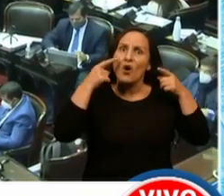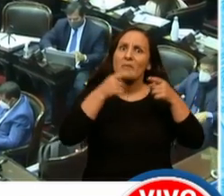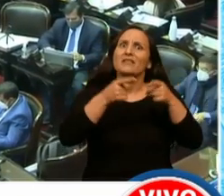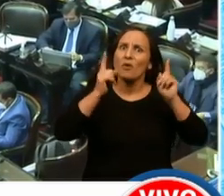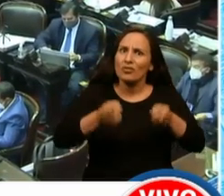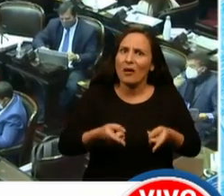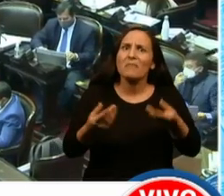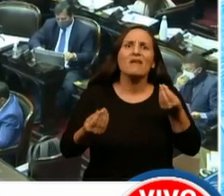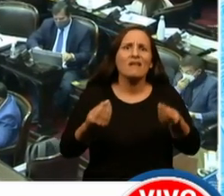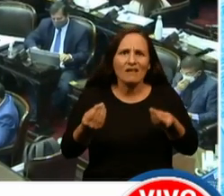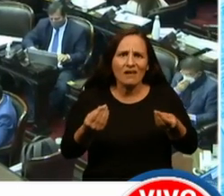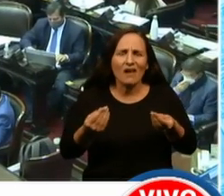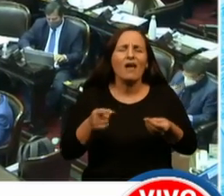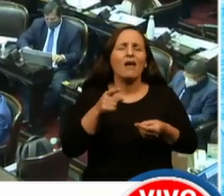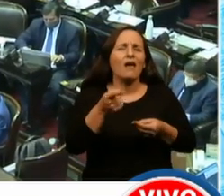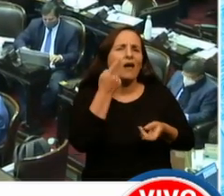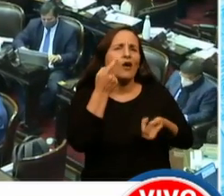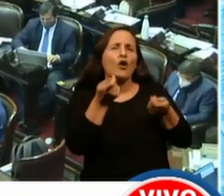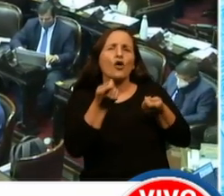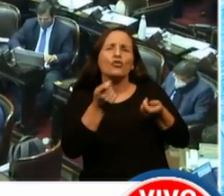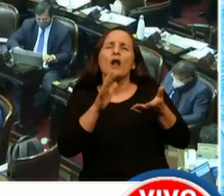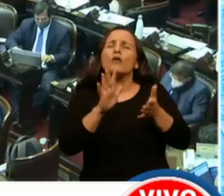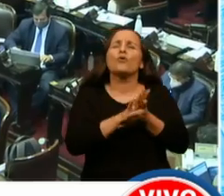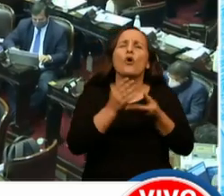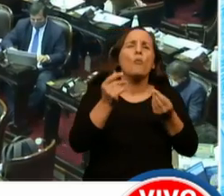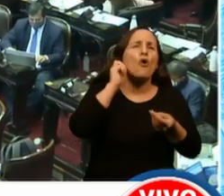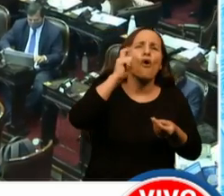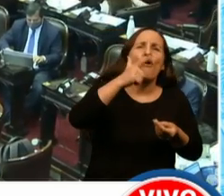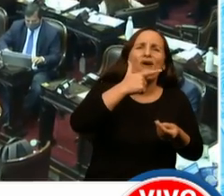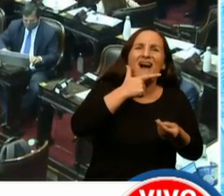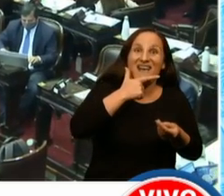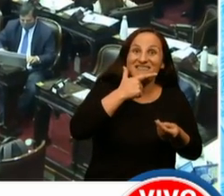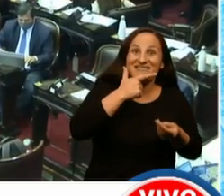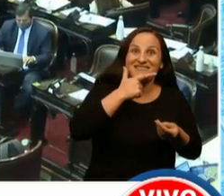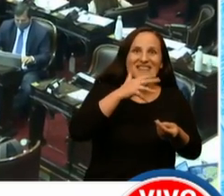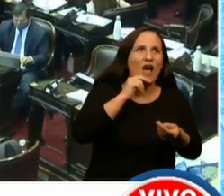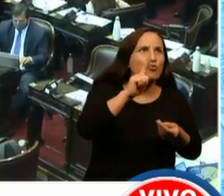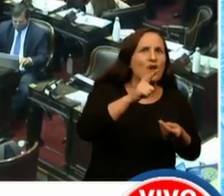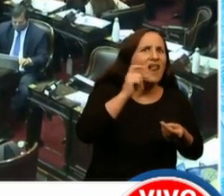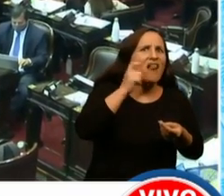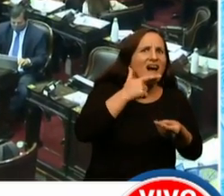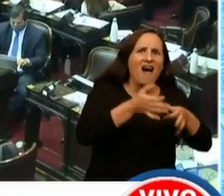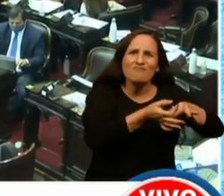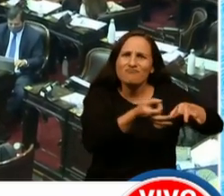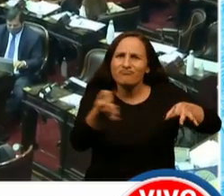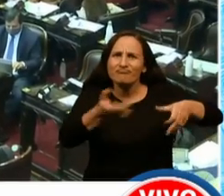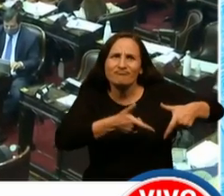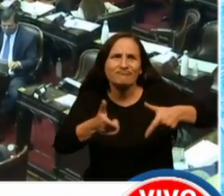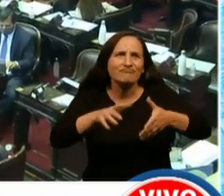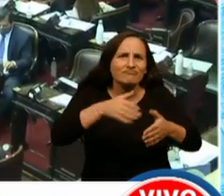regular las actividades de transporte y distribución del gas natural asegurando que las tarifas